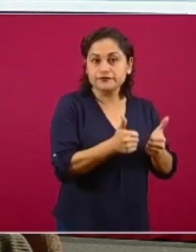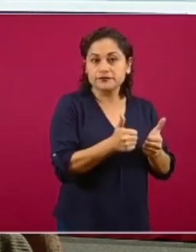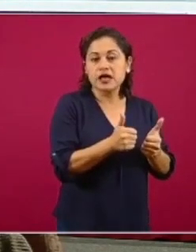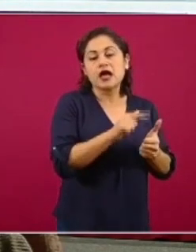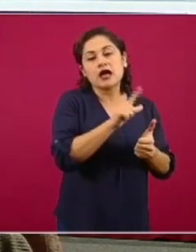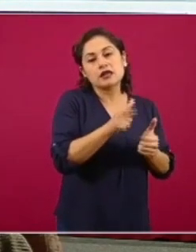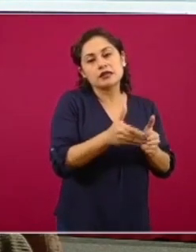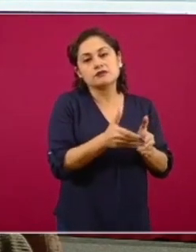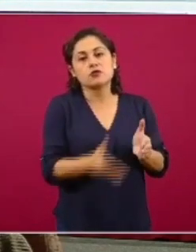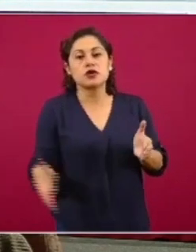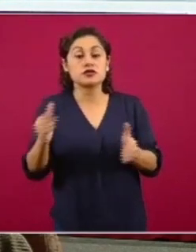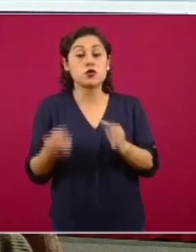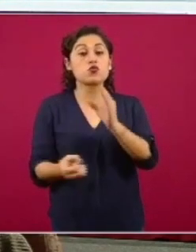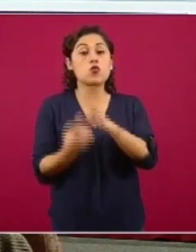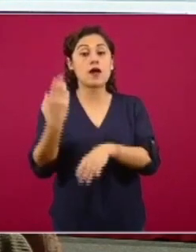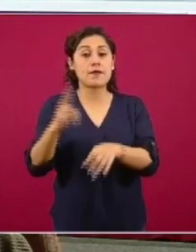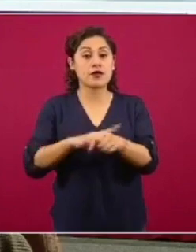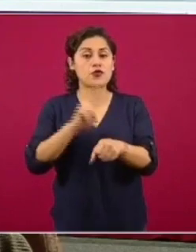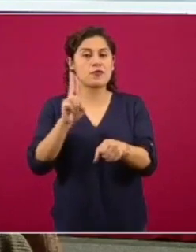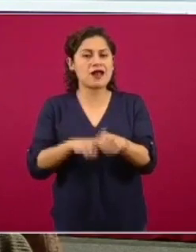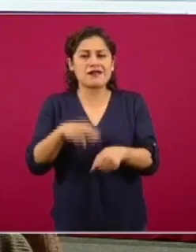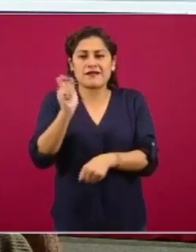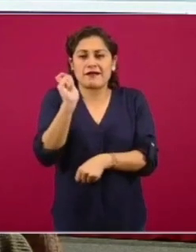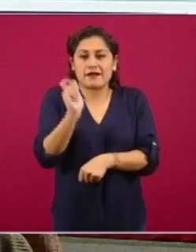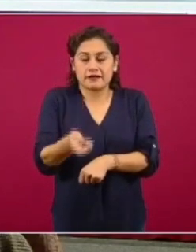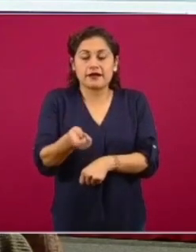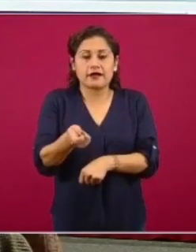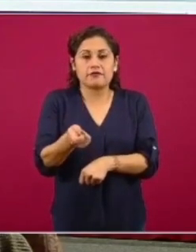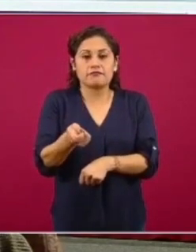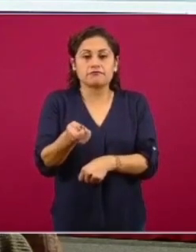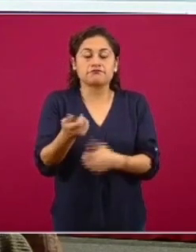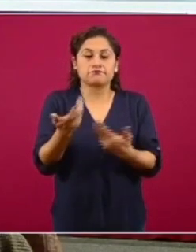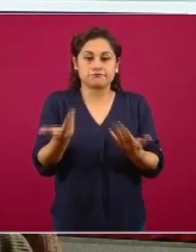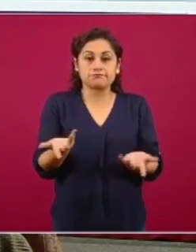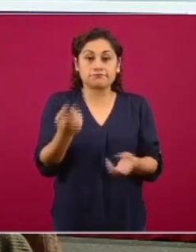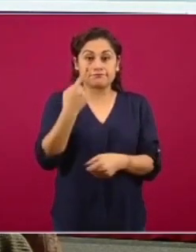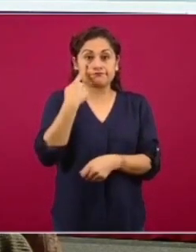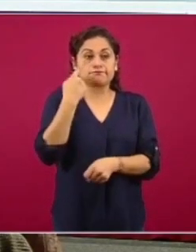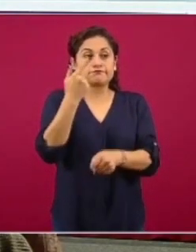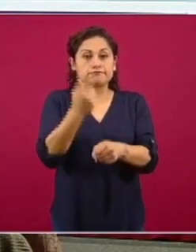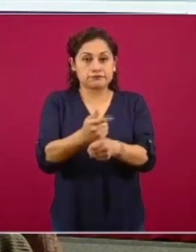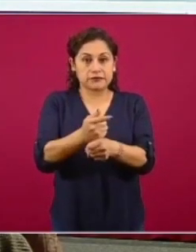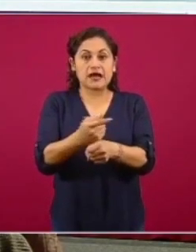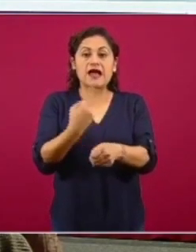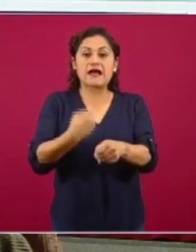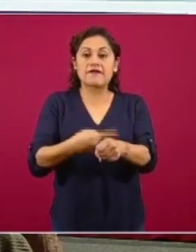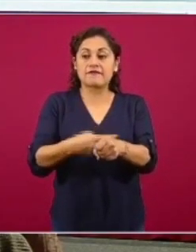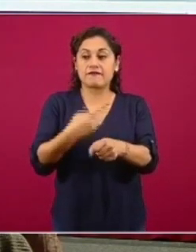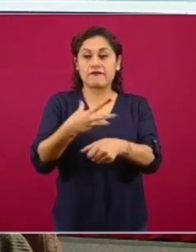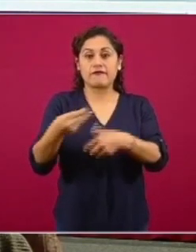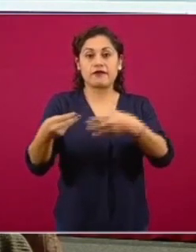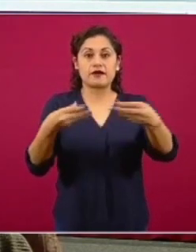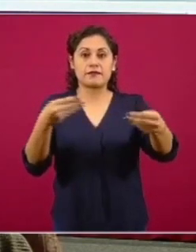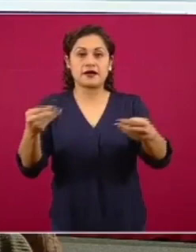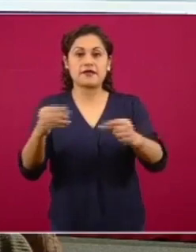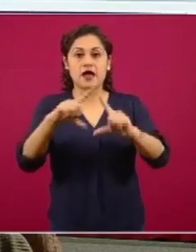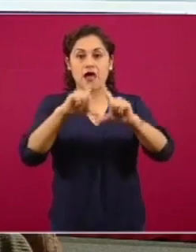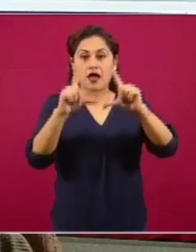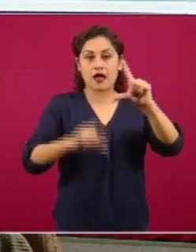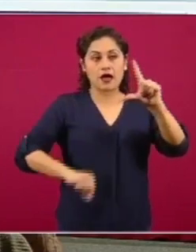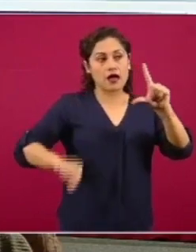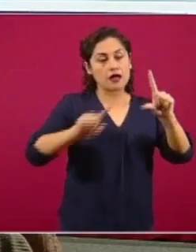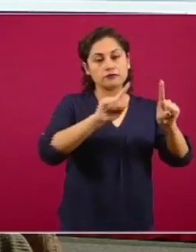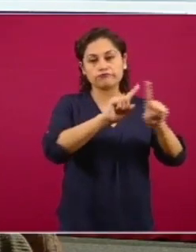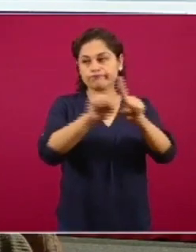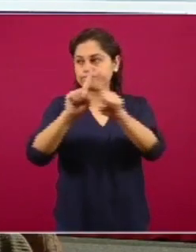nueva normalidad en la que se reconoce que la evolución de la pandemia es heterogénea en cada